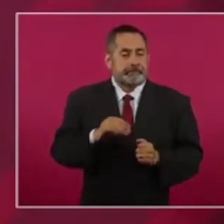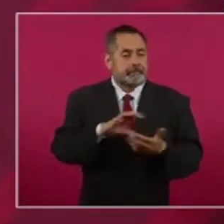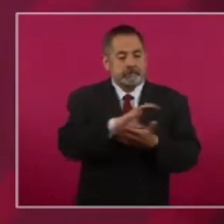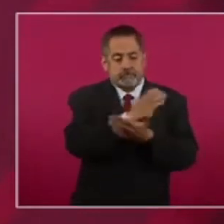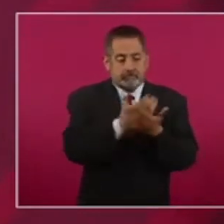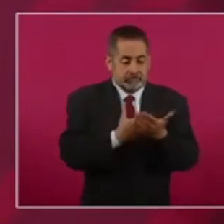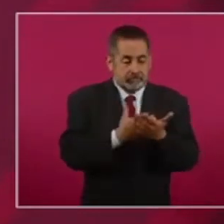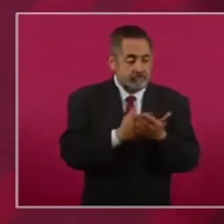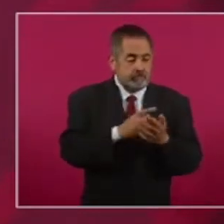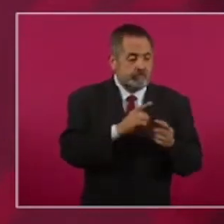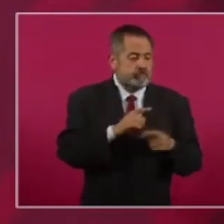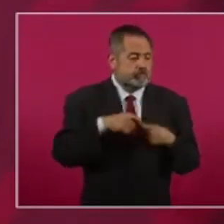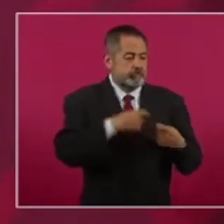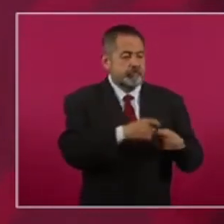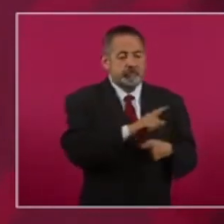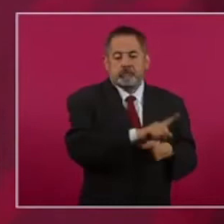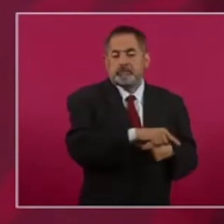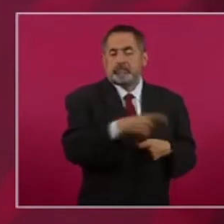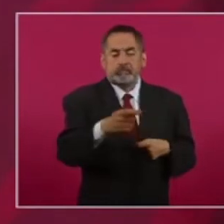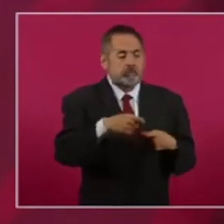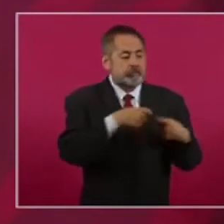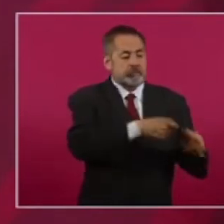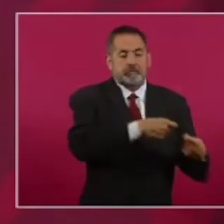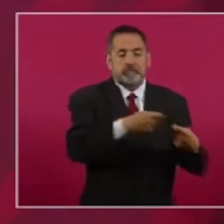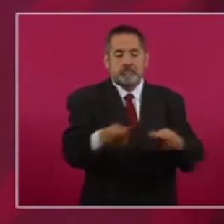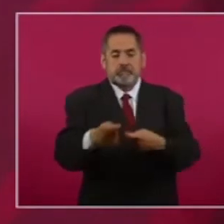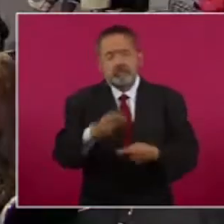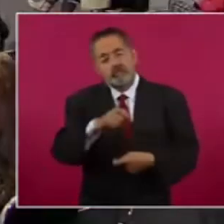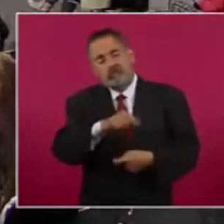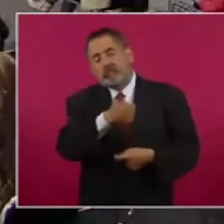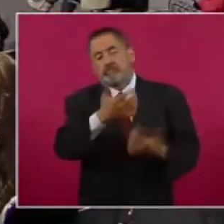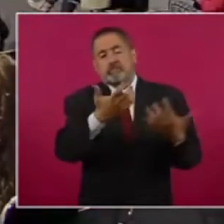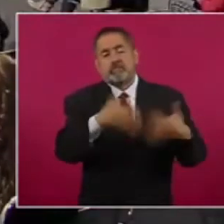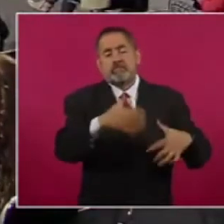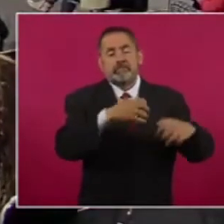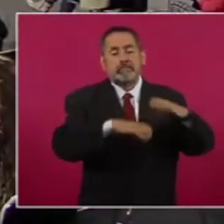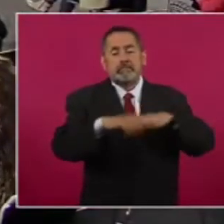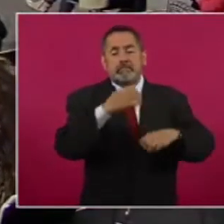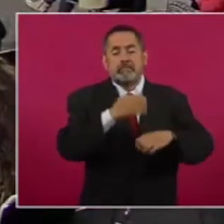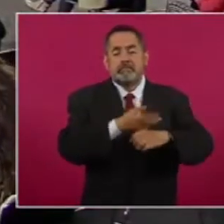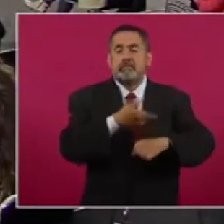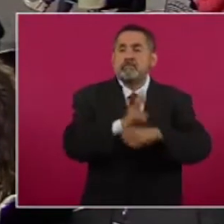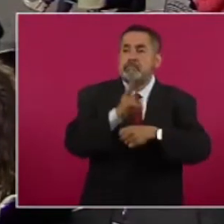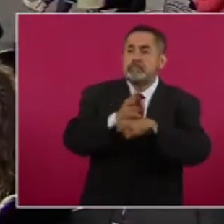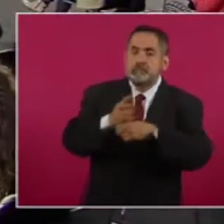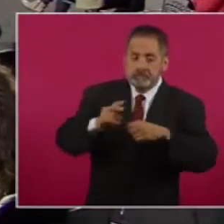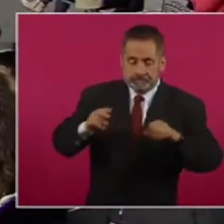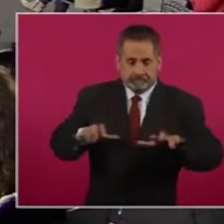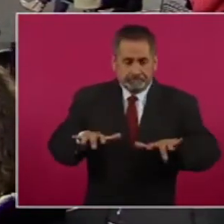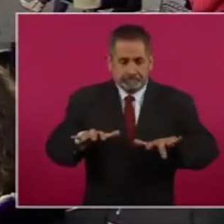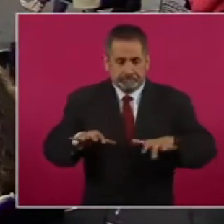subcontrataba o subrogaba el servicio a una empresa que era la que manejaba